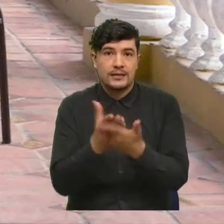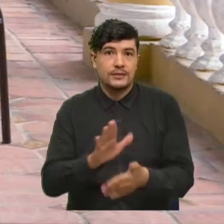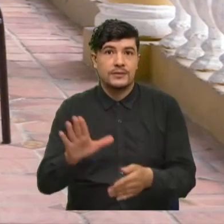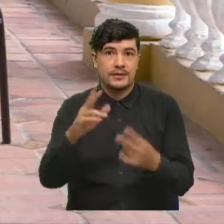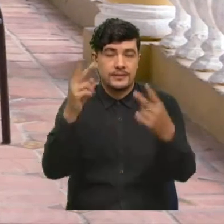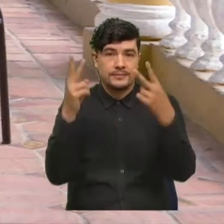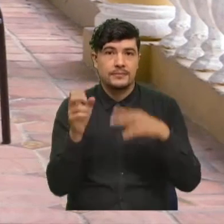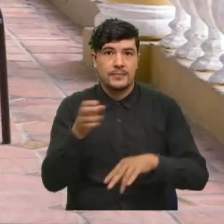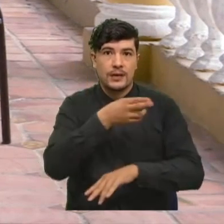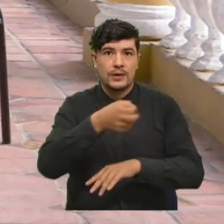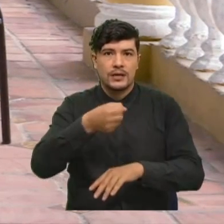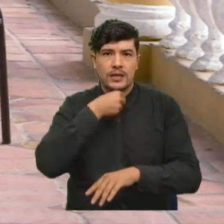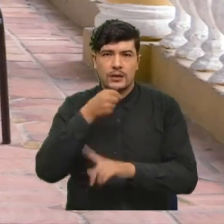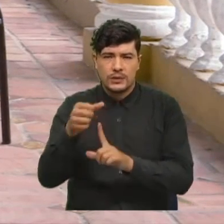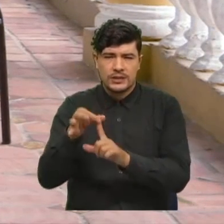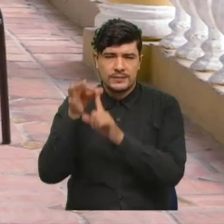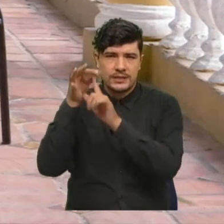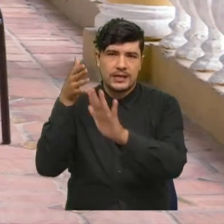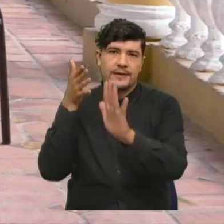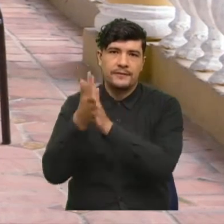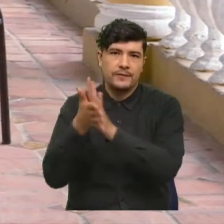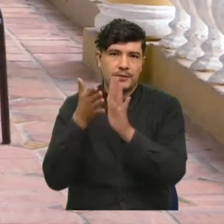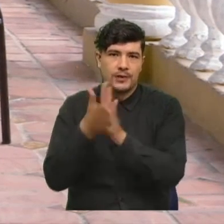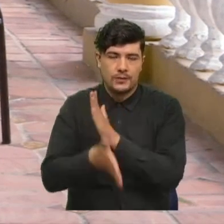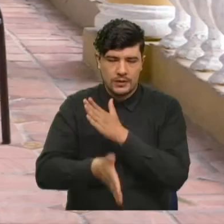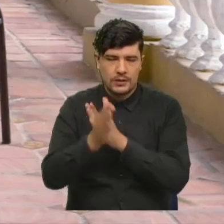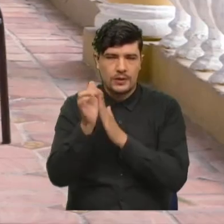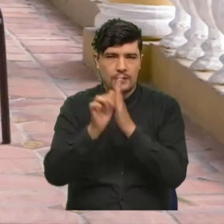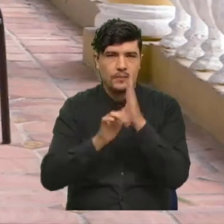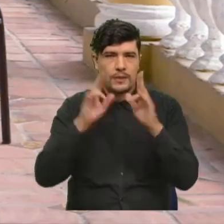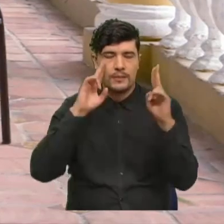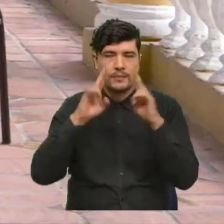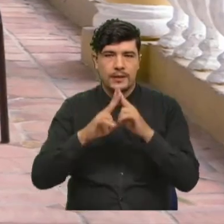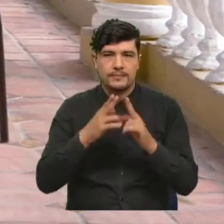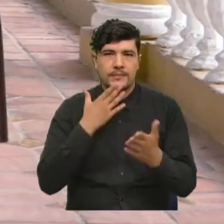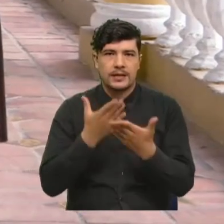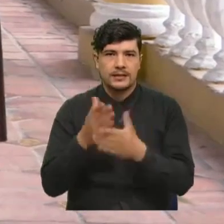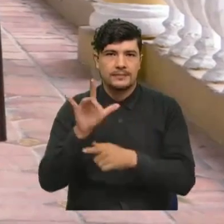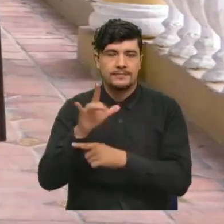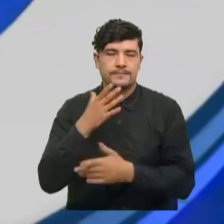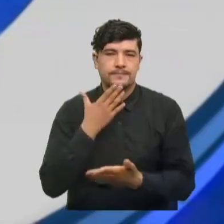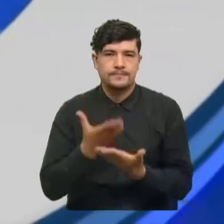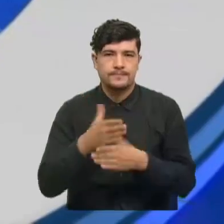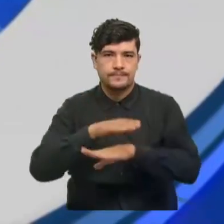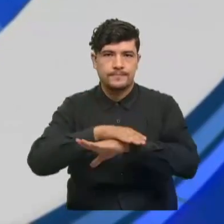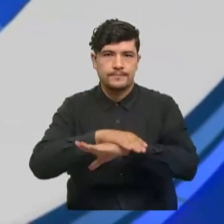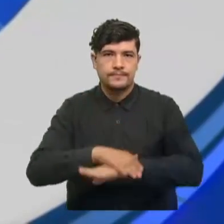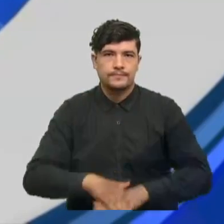gracias por habernos acompañado con toda la programación del canal para felicitarlo